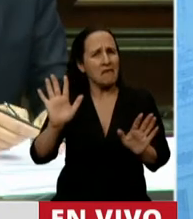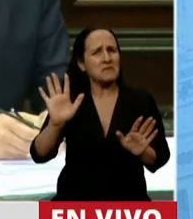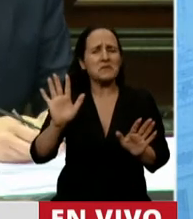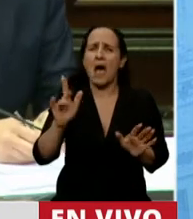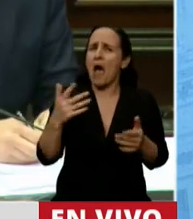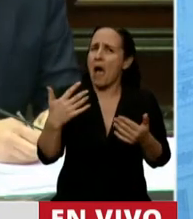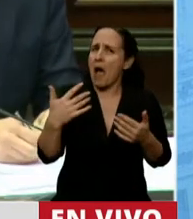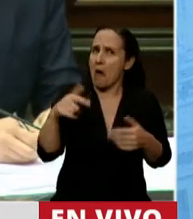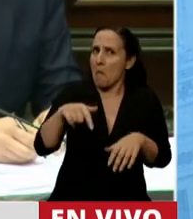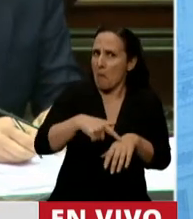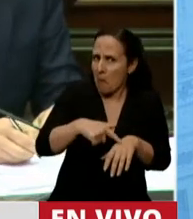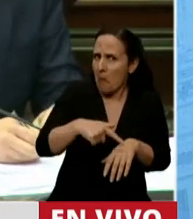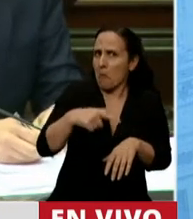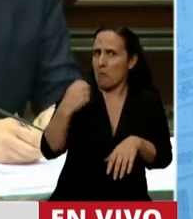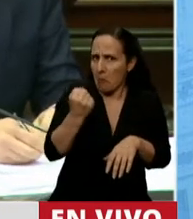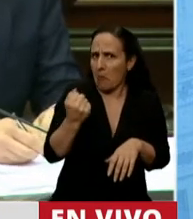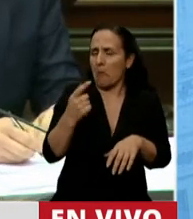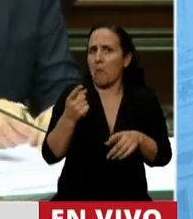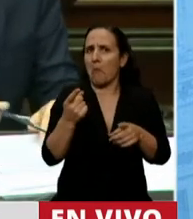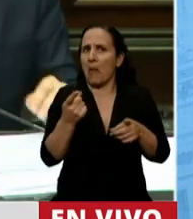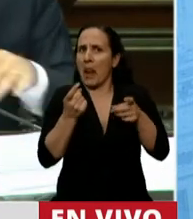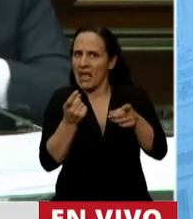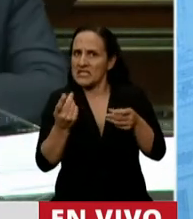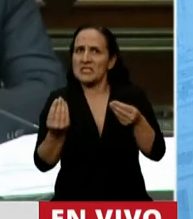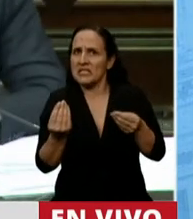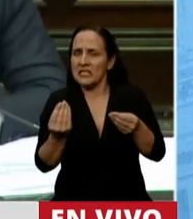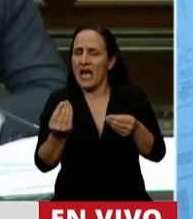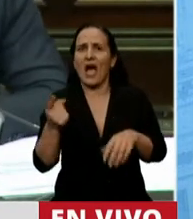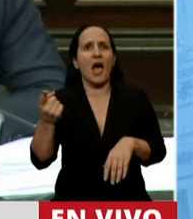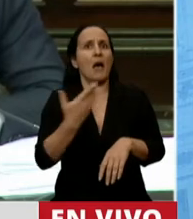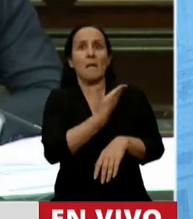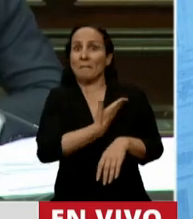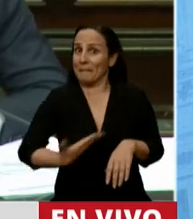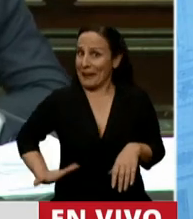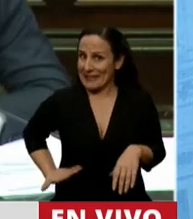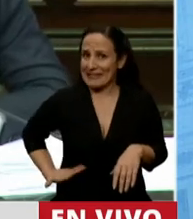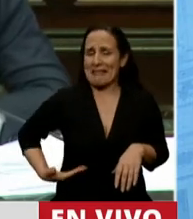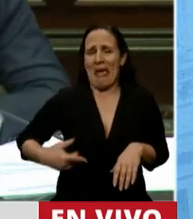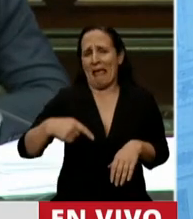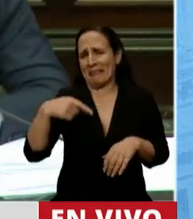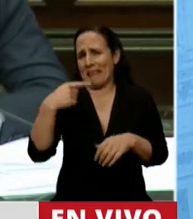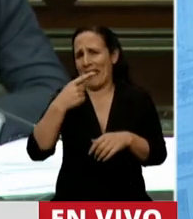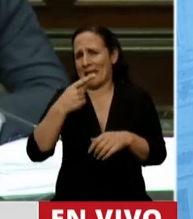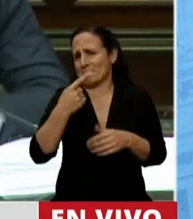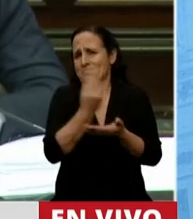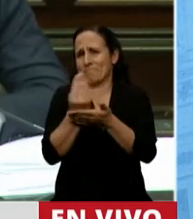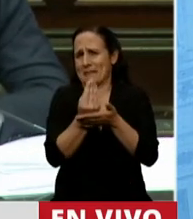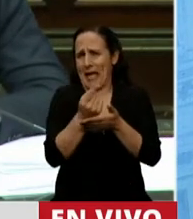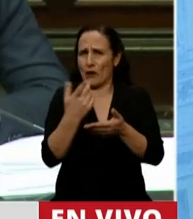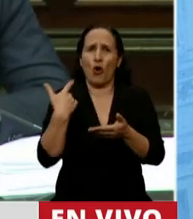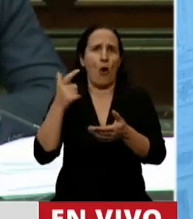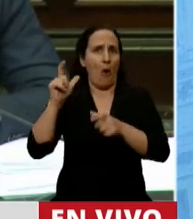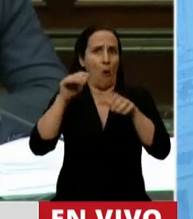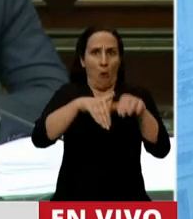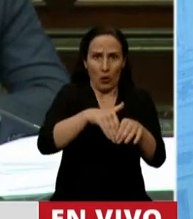oportuno, relevante, necesario que el presidente y todos los funcionarios que tienen cargos electivos o no electivos, porque